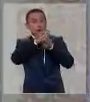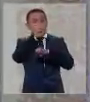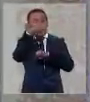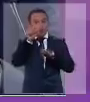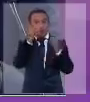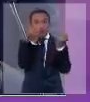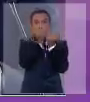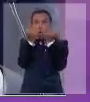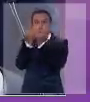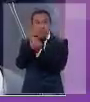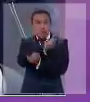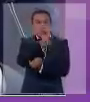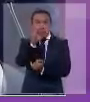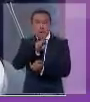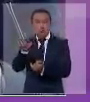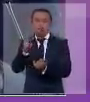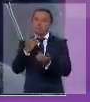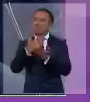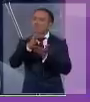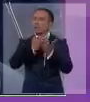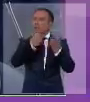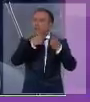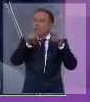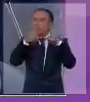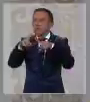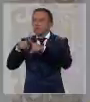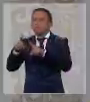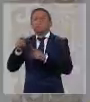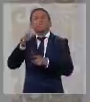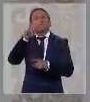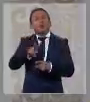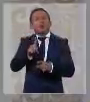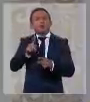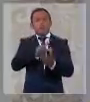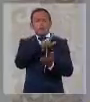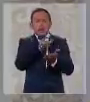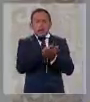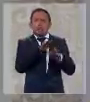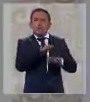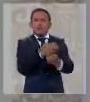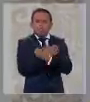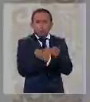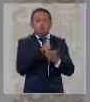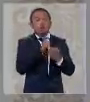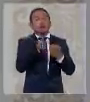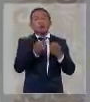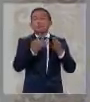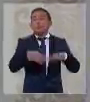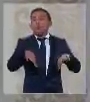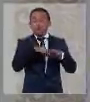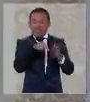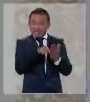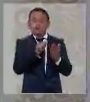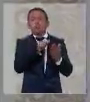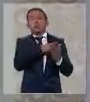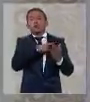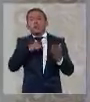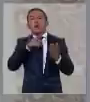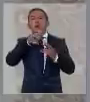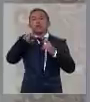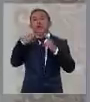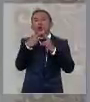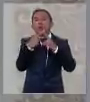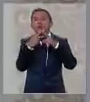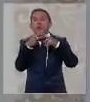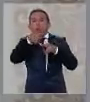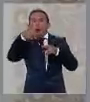está contemplado la regionalización en términos de los avances de la reforma. Y creo que si la regionalizamos, yo le ofrecí a los maestros de Oaxaca irme